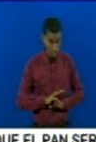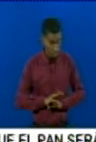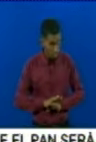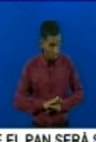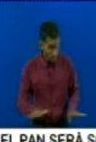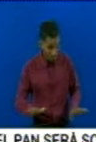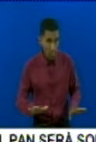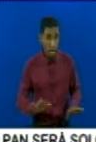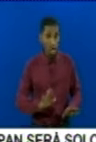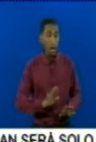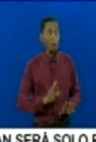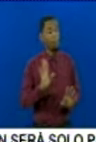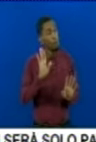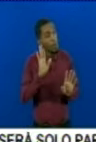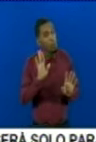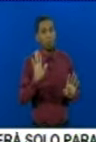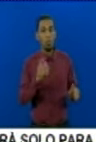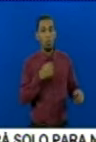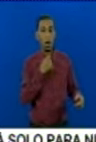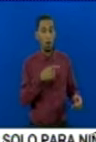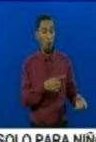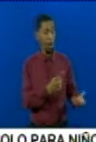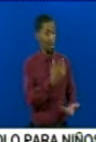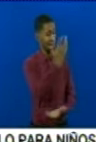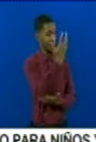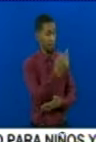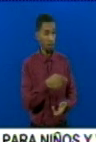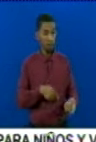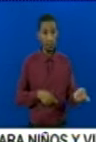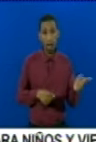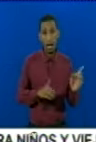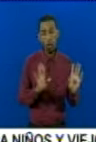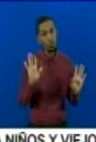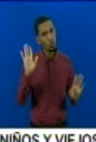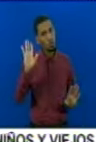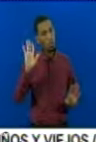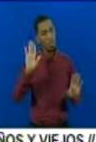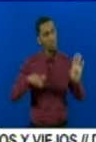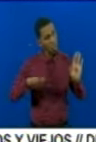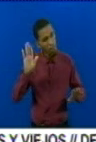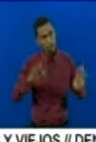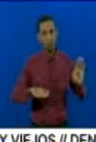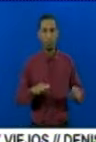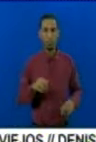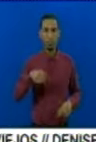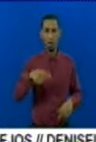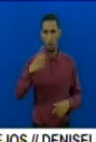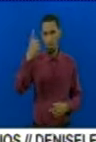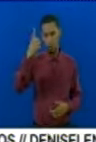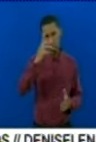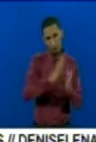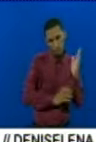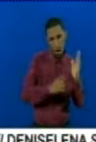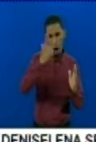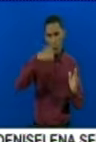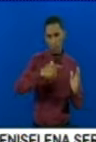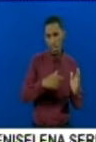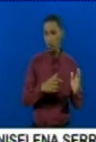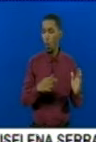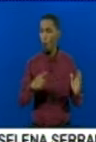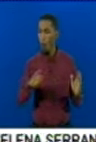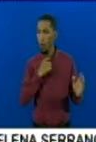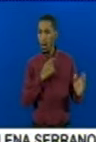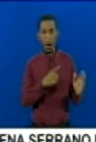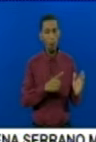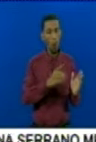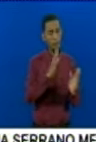poder garantizar el azúcar de este mes de abril. Pero lo que le pregunto, ¿sería solo para este mes o estamos hablando de una estabilidad en próximos meses? No, es